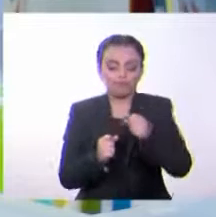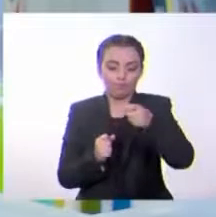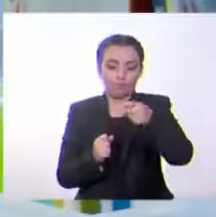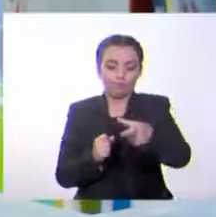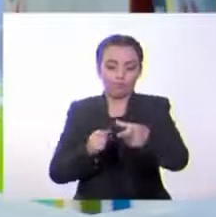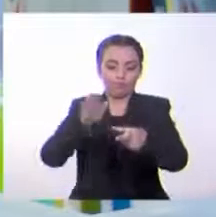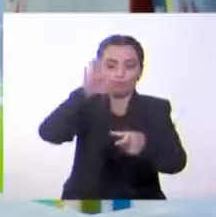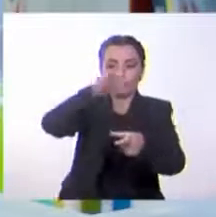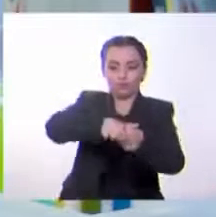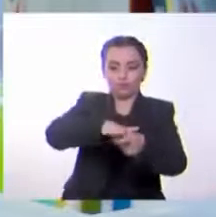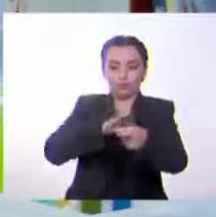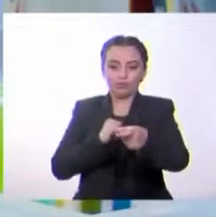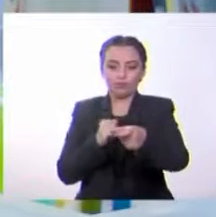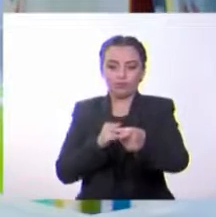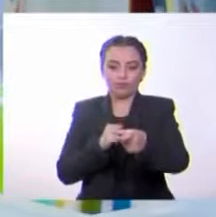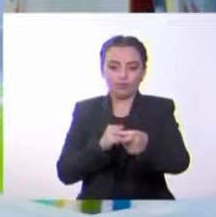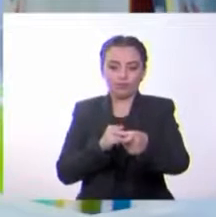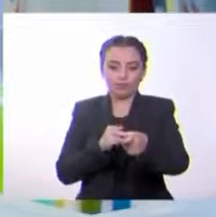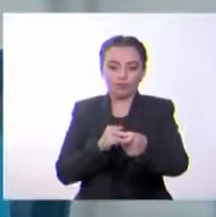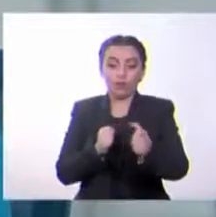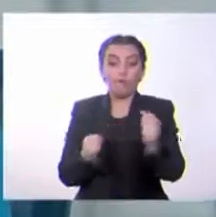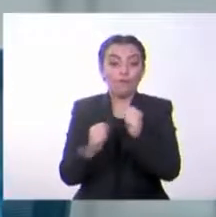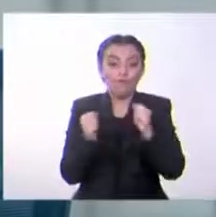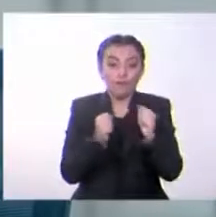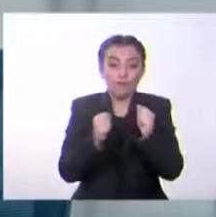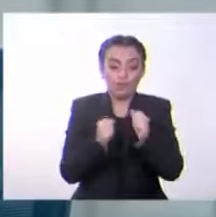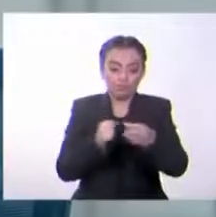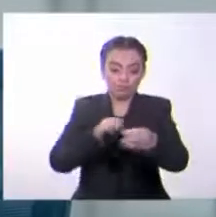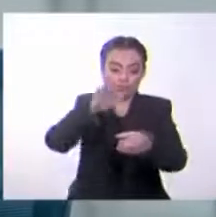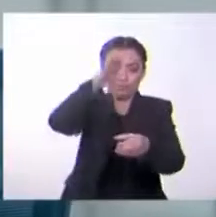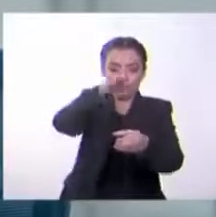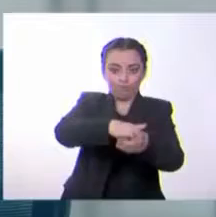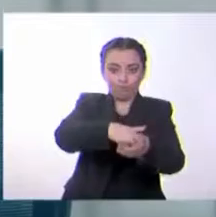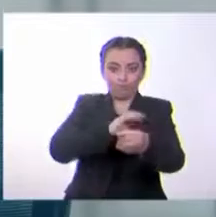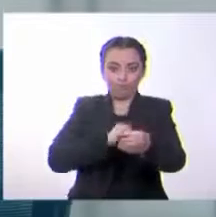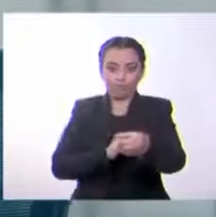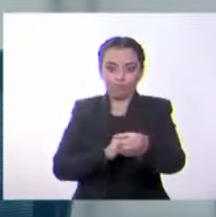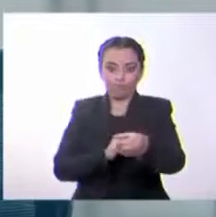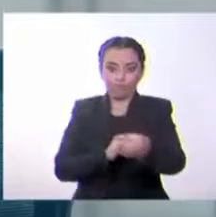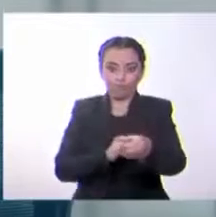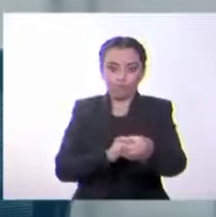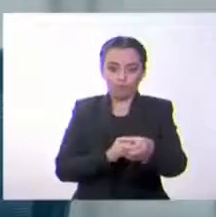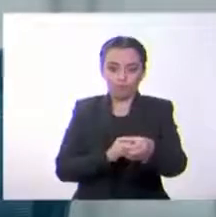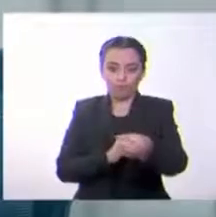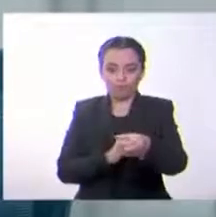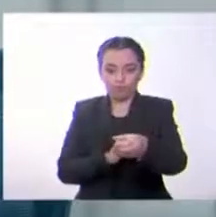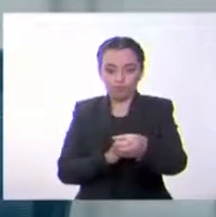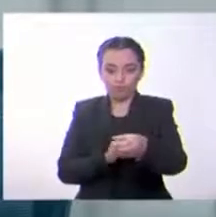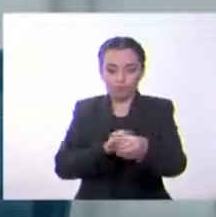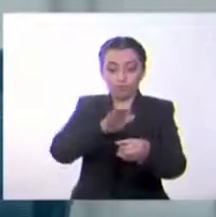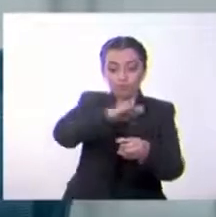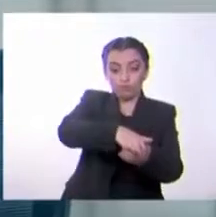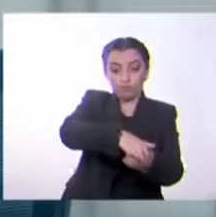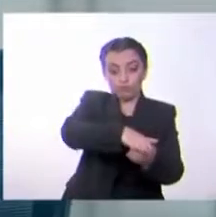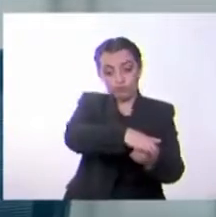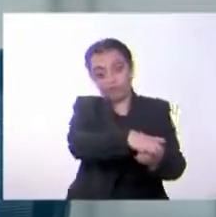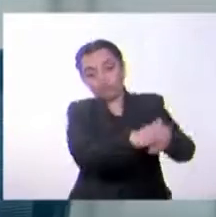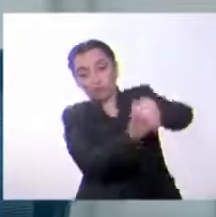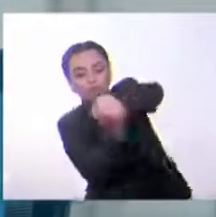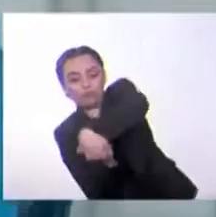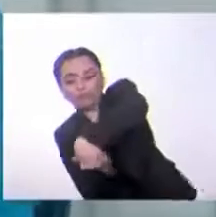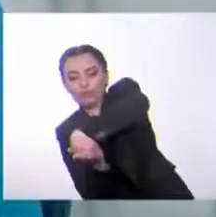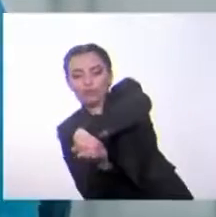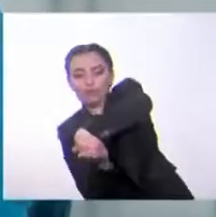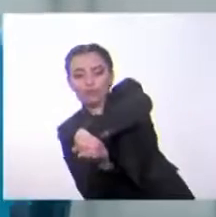vasos, en este caso del vaso más frío, y voy a poner el vaso frío encima del vaso más